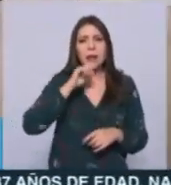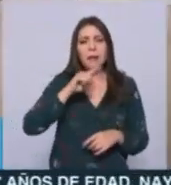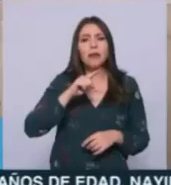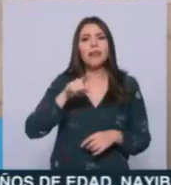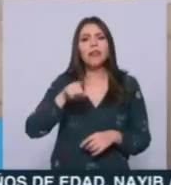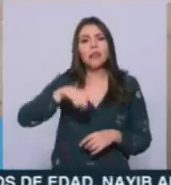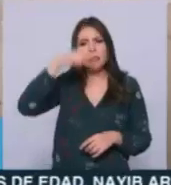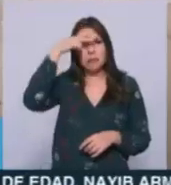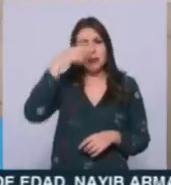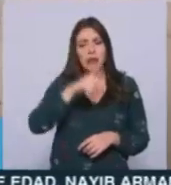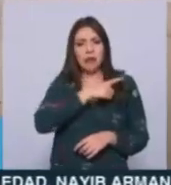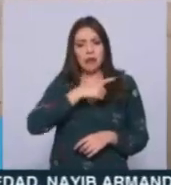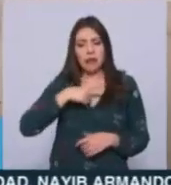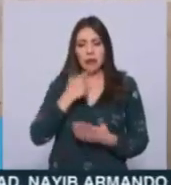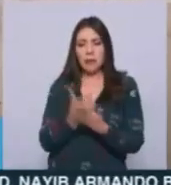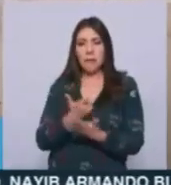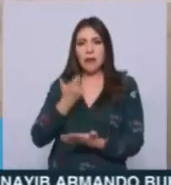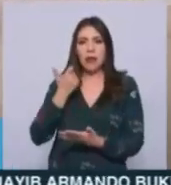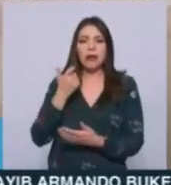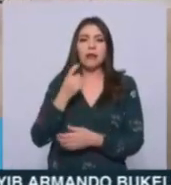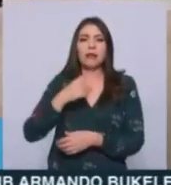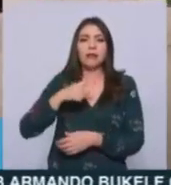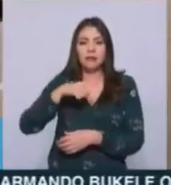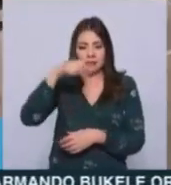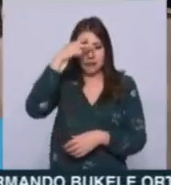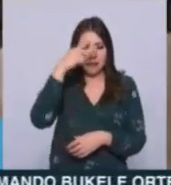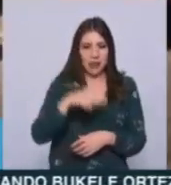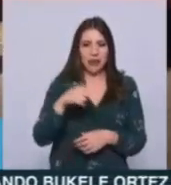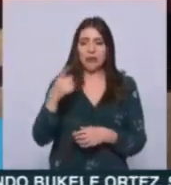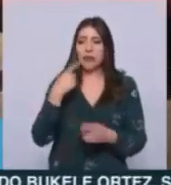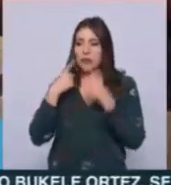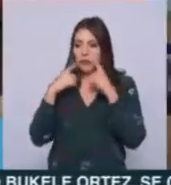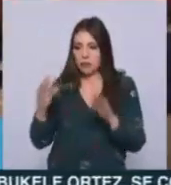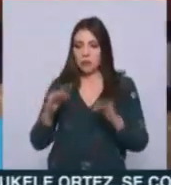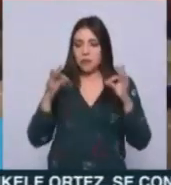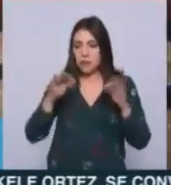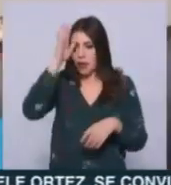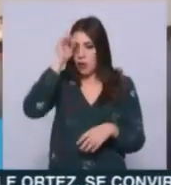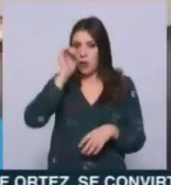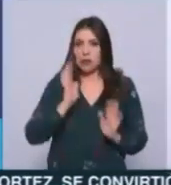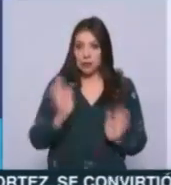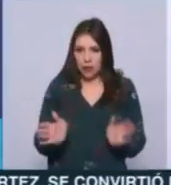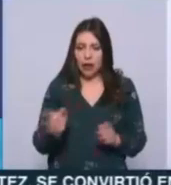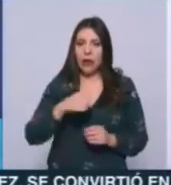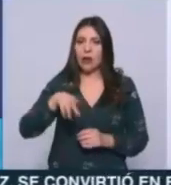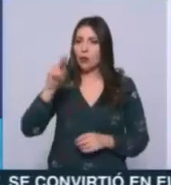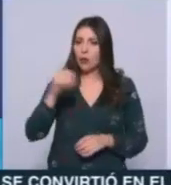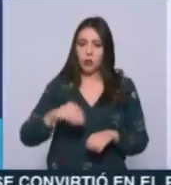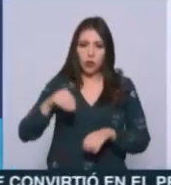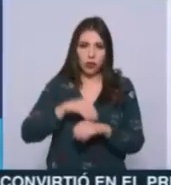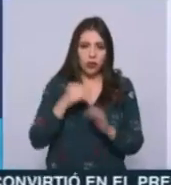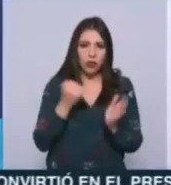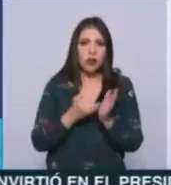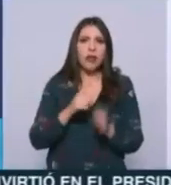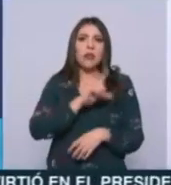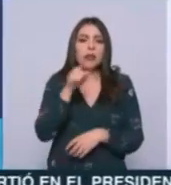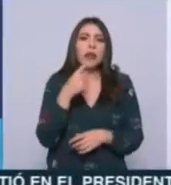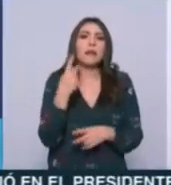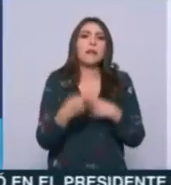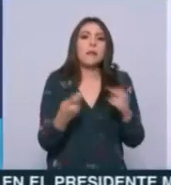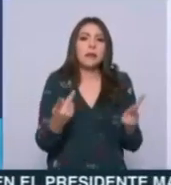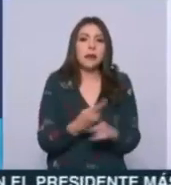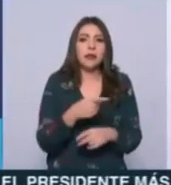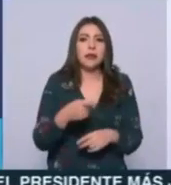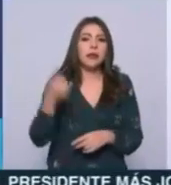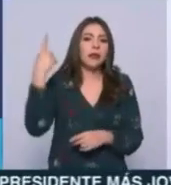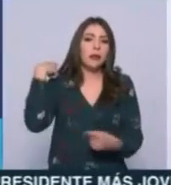en materia, pues por supuesto, política y las relaciones exteriores de México, ahora después de una semana muy intensa en